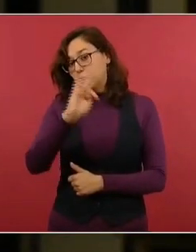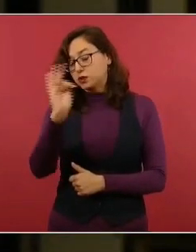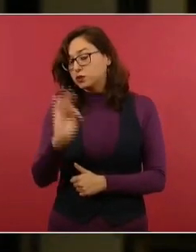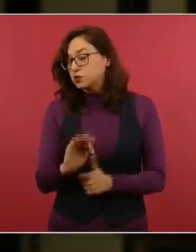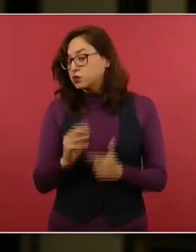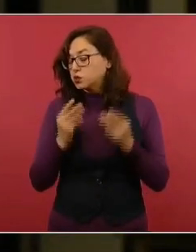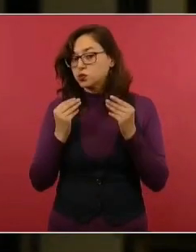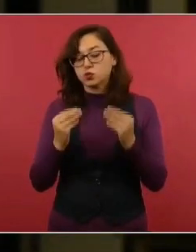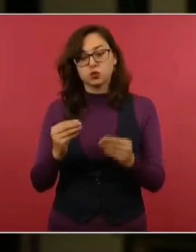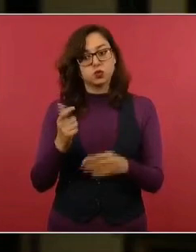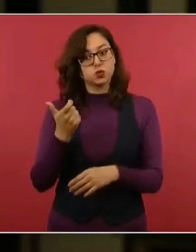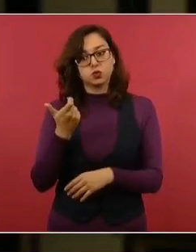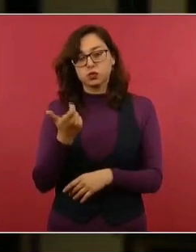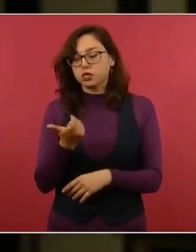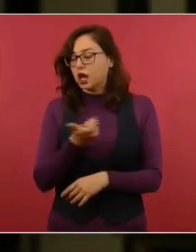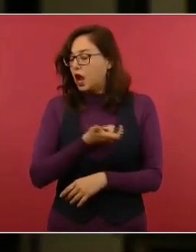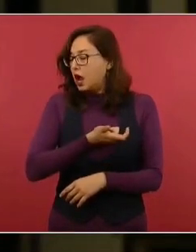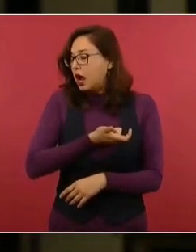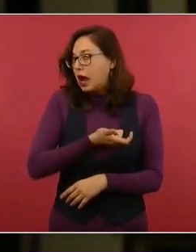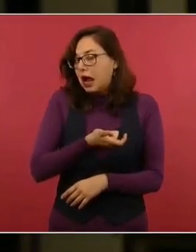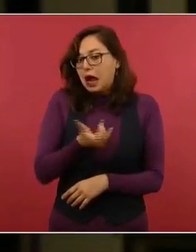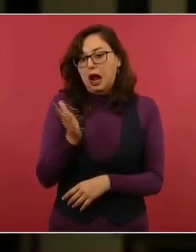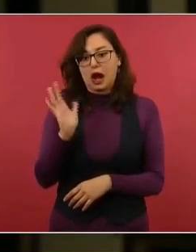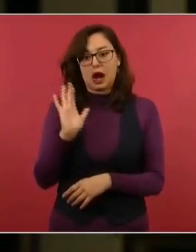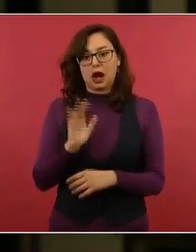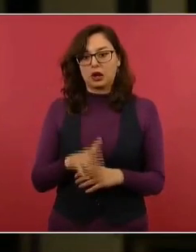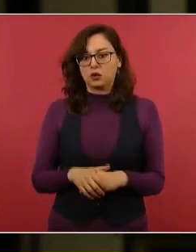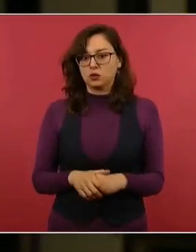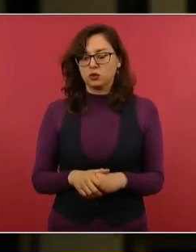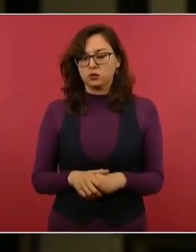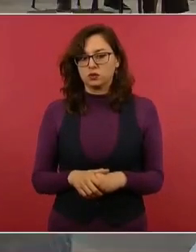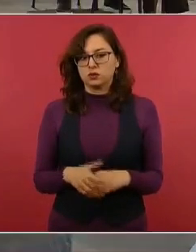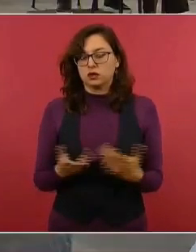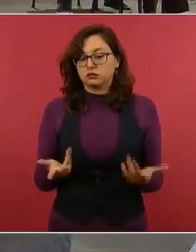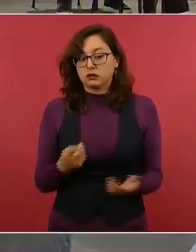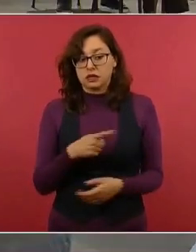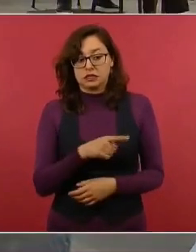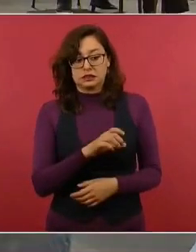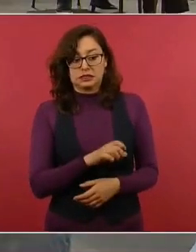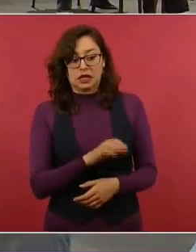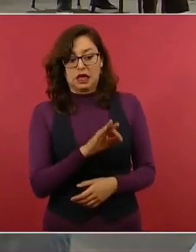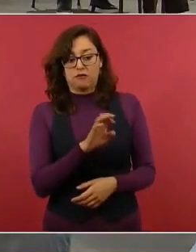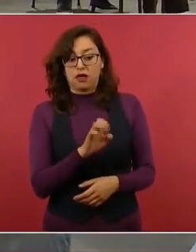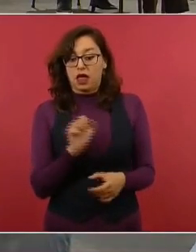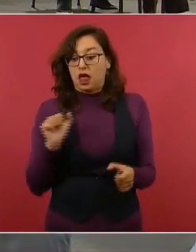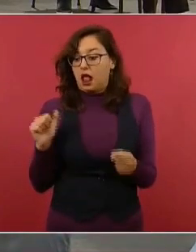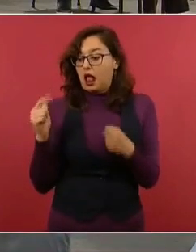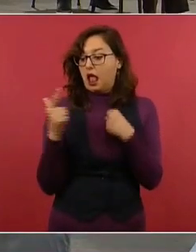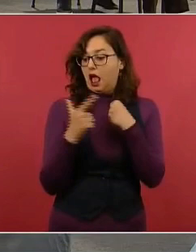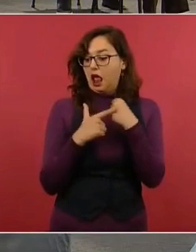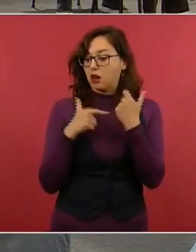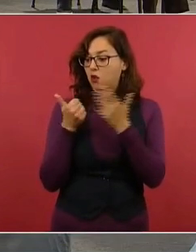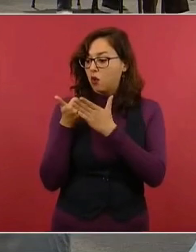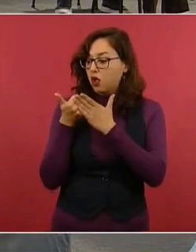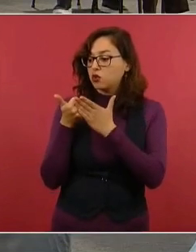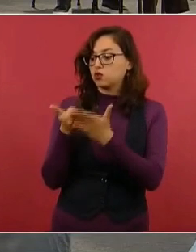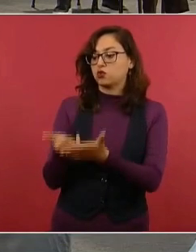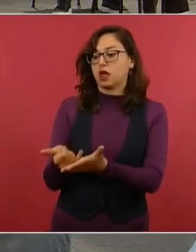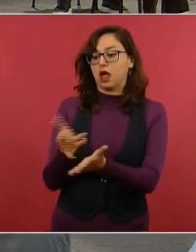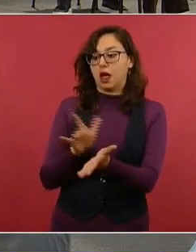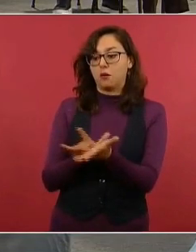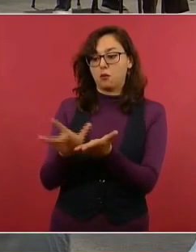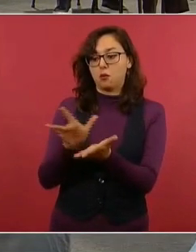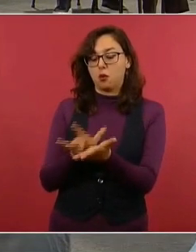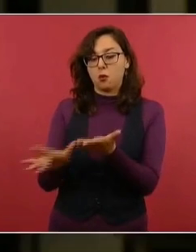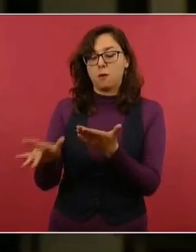¿no habrá alguna forma de que la Comisión Federal de Electricidad pueda ayudar para que se termine